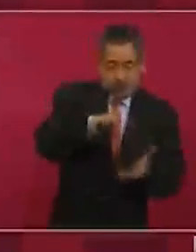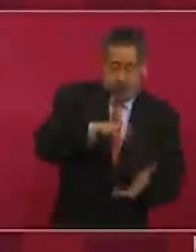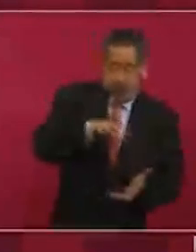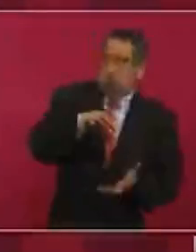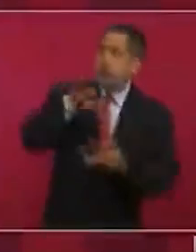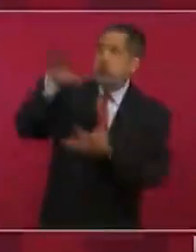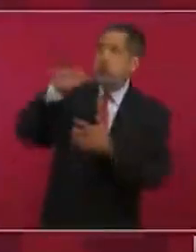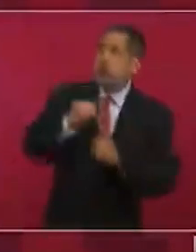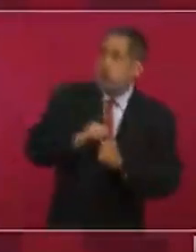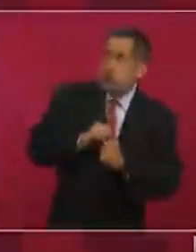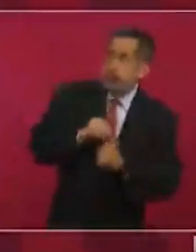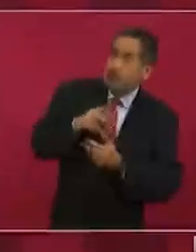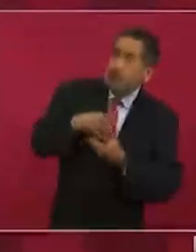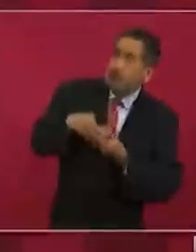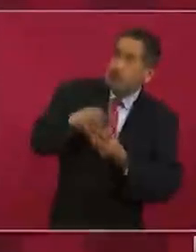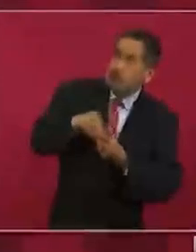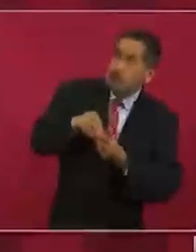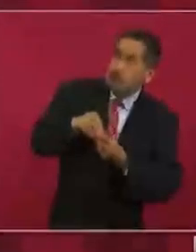eso,